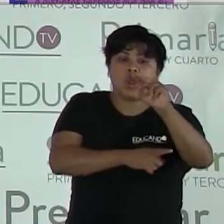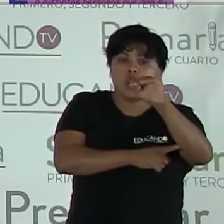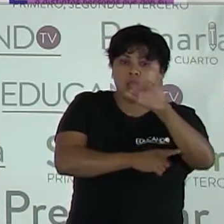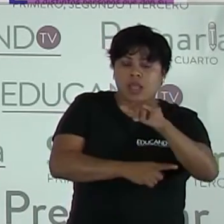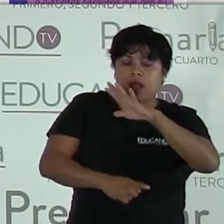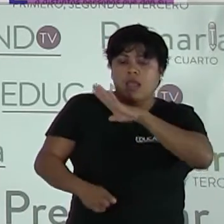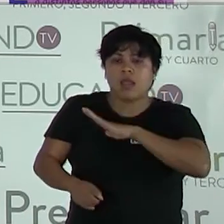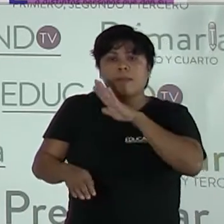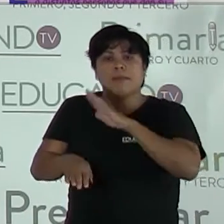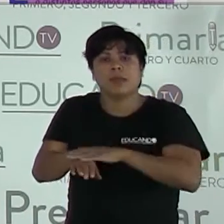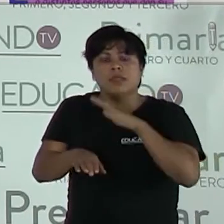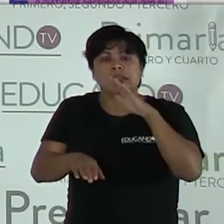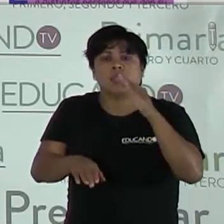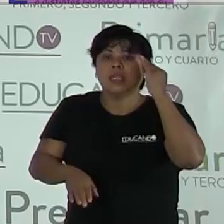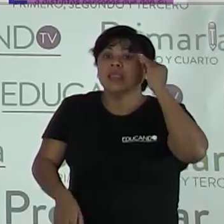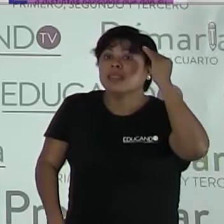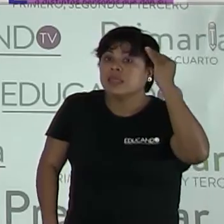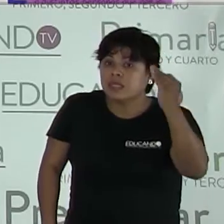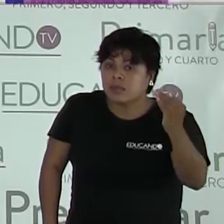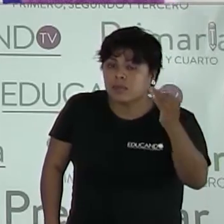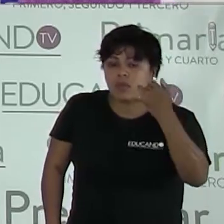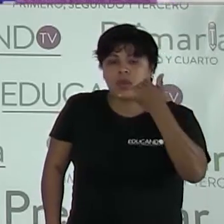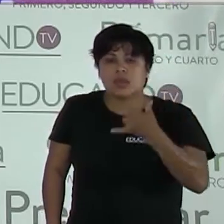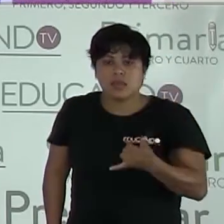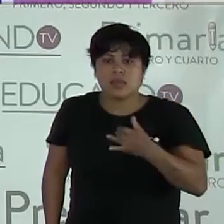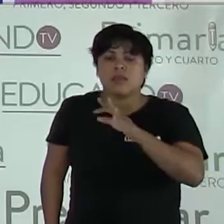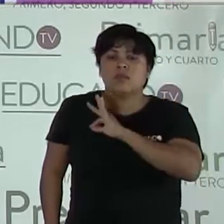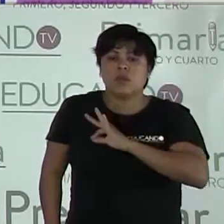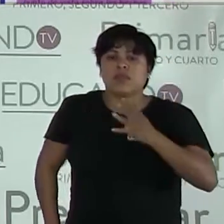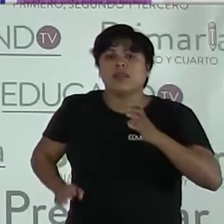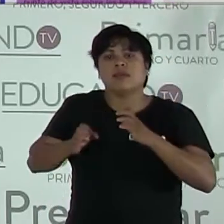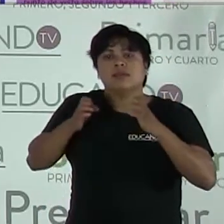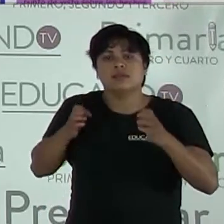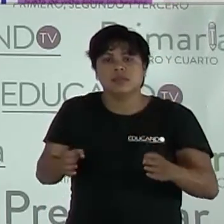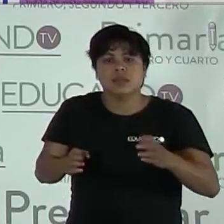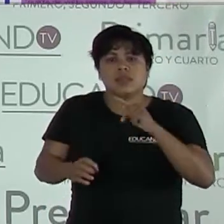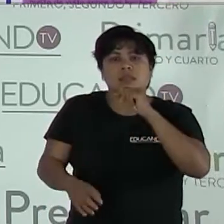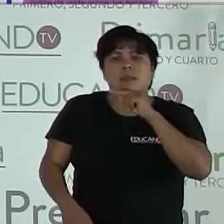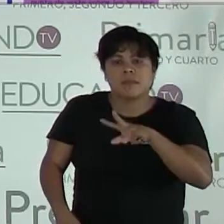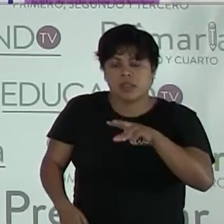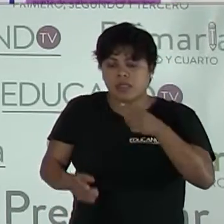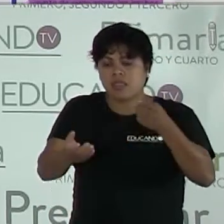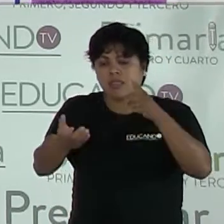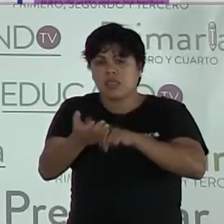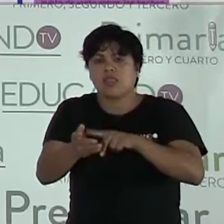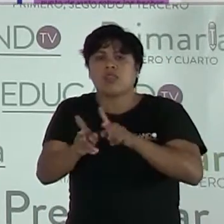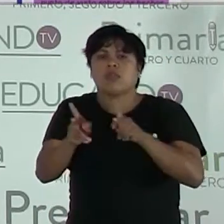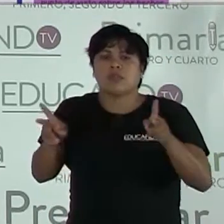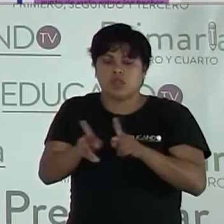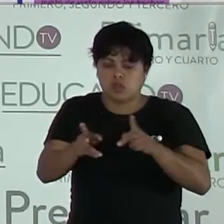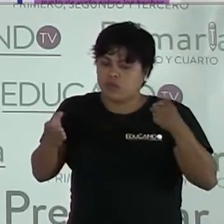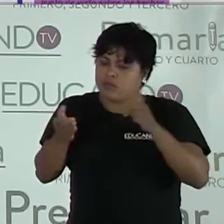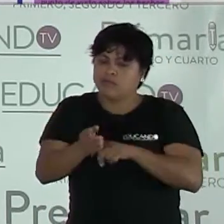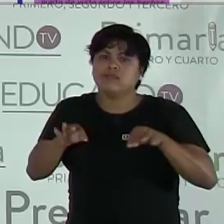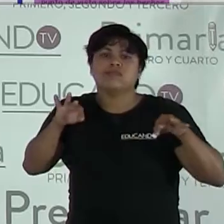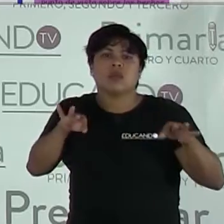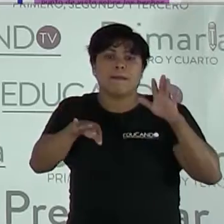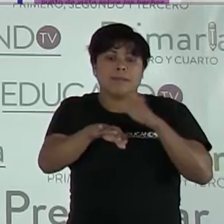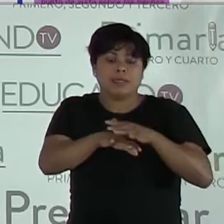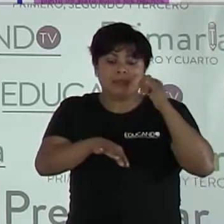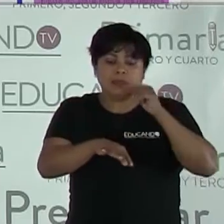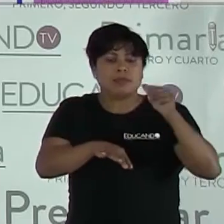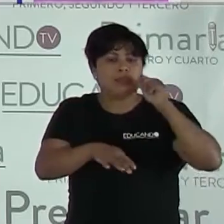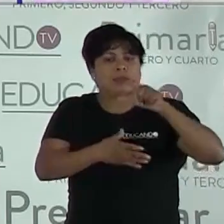van a tener un poco más de tiempo y van a estar también dentro de los periódicos con más